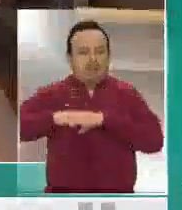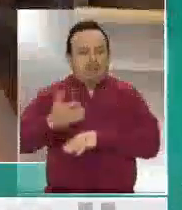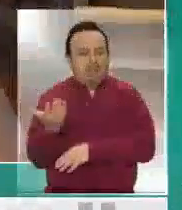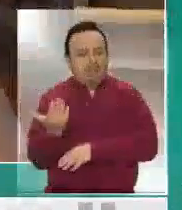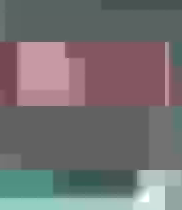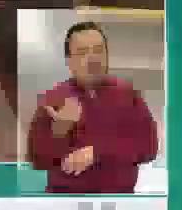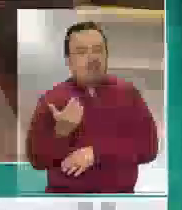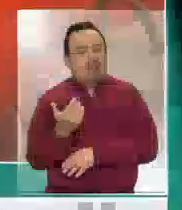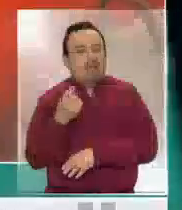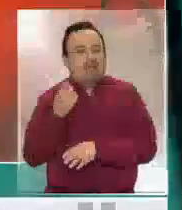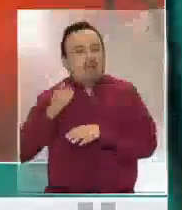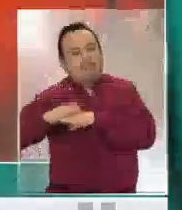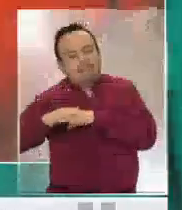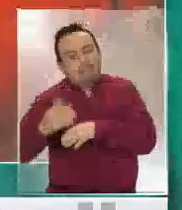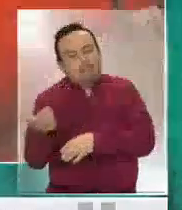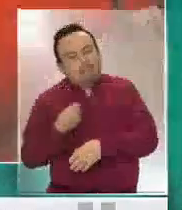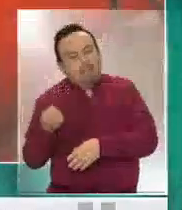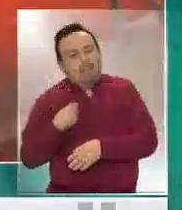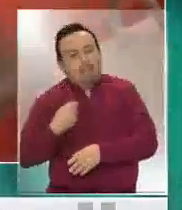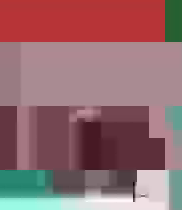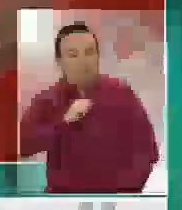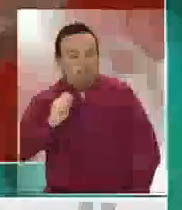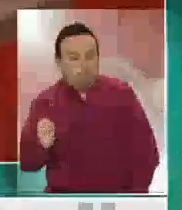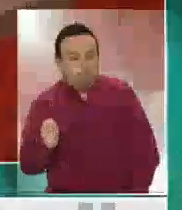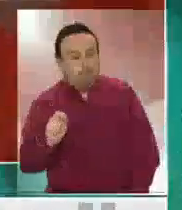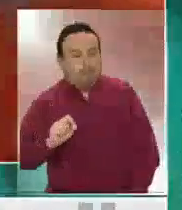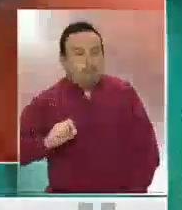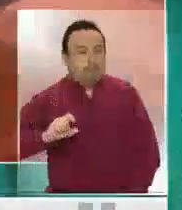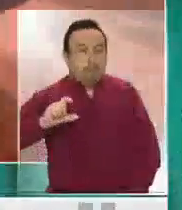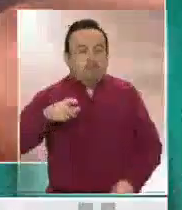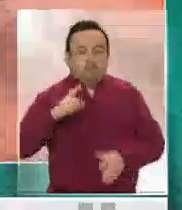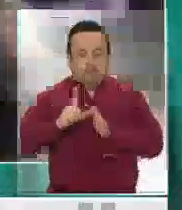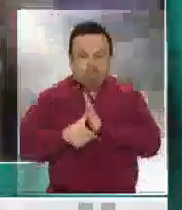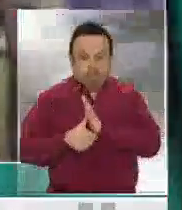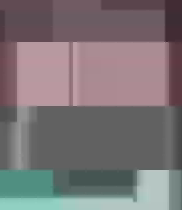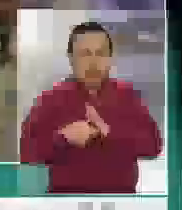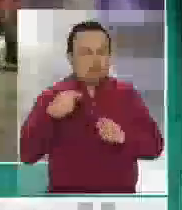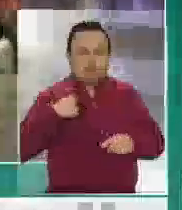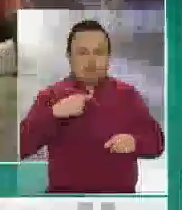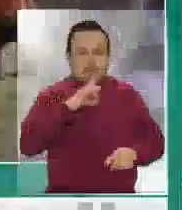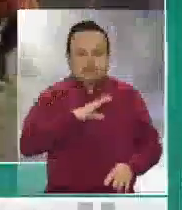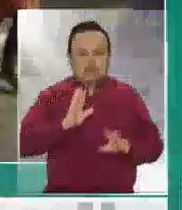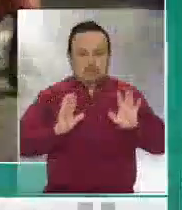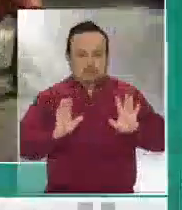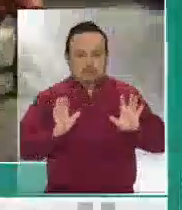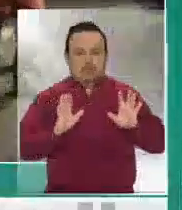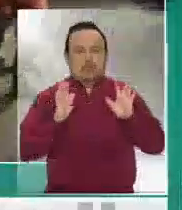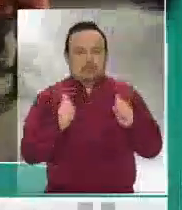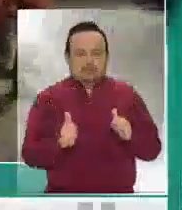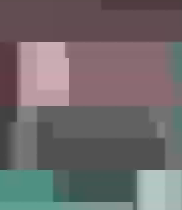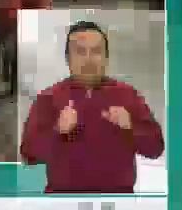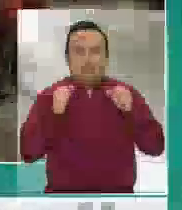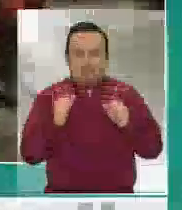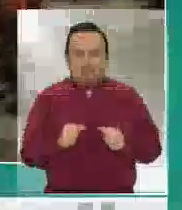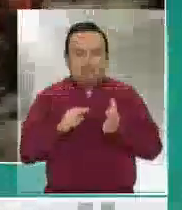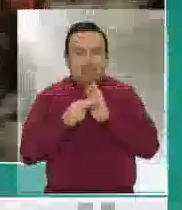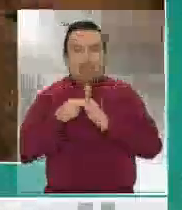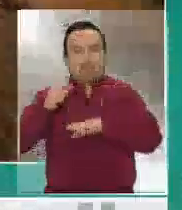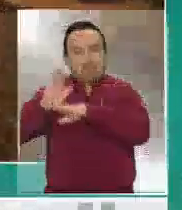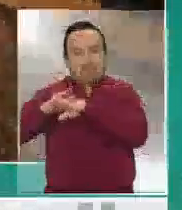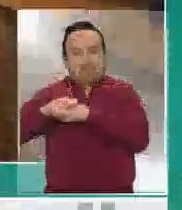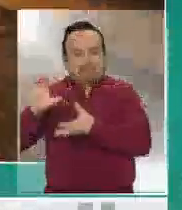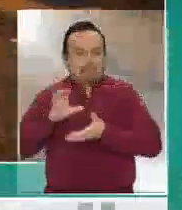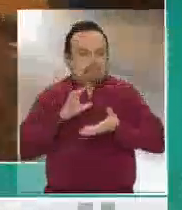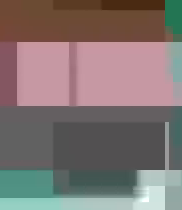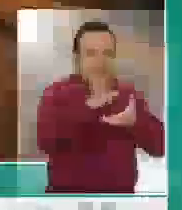porque hay muchas demandas sociales y obviamente hay una gran discusión de mediano plazo en Chile de carga tributaria, de resolver problemas sociales. En